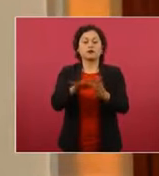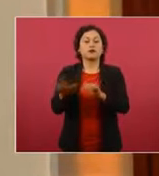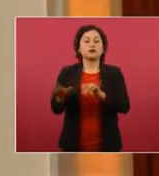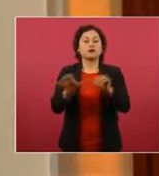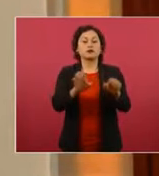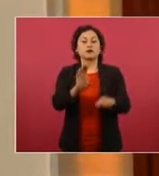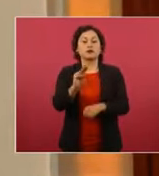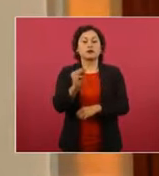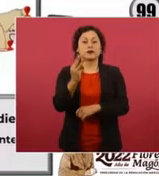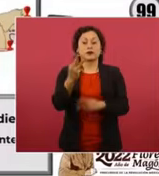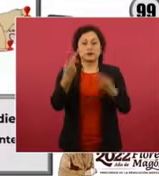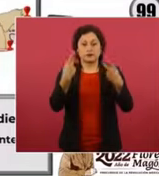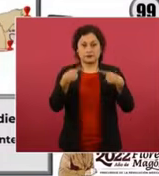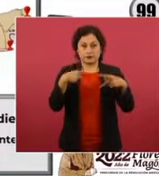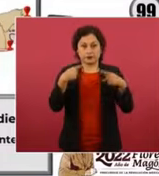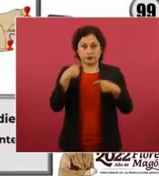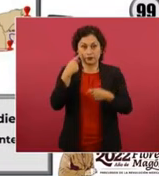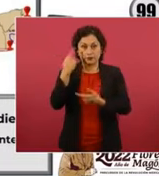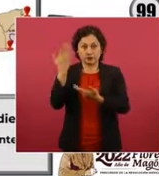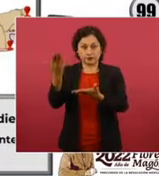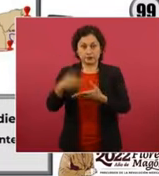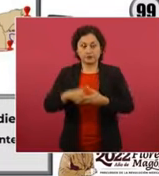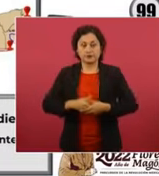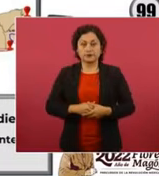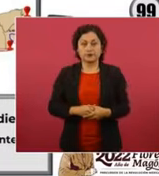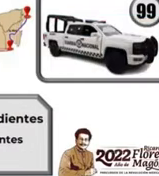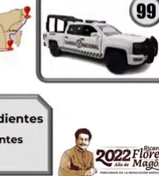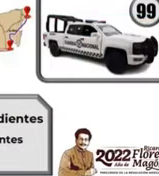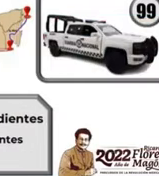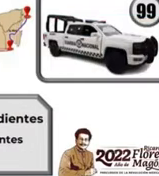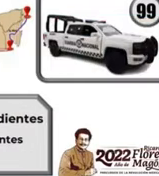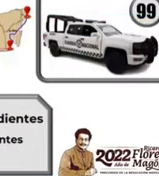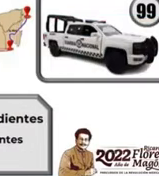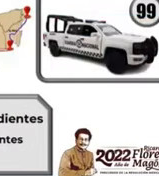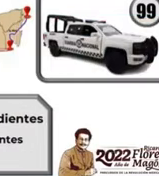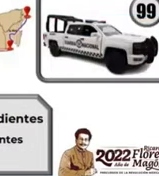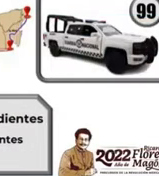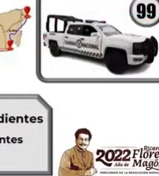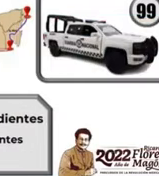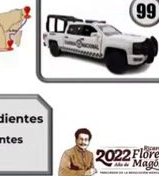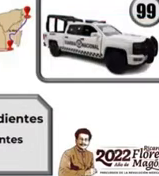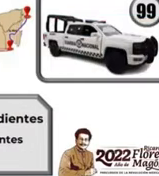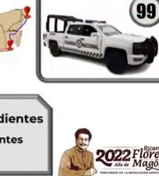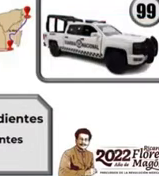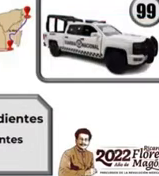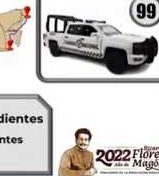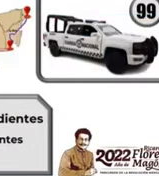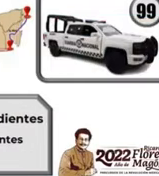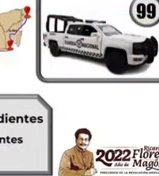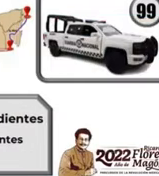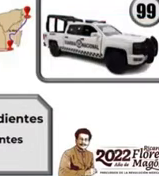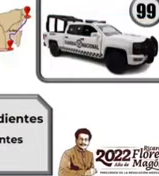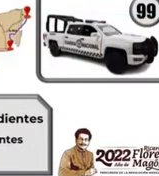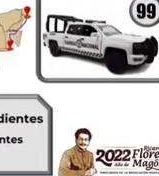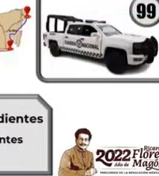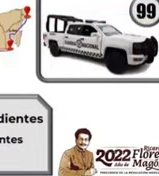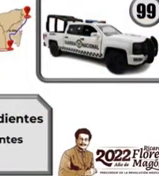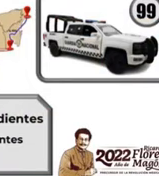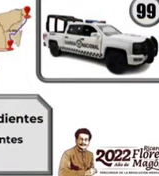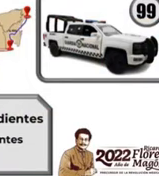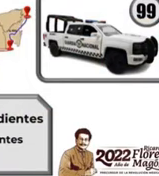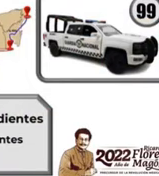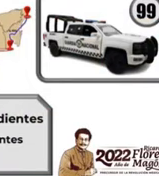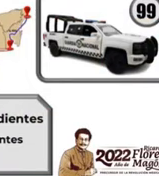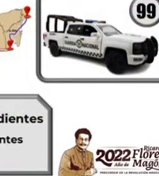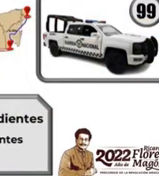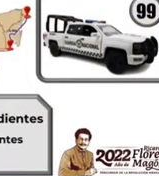elementos al INE. Se trasladó la documentación electoral a cuatro estados,